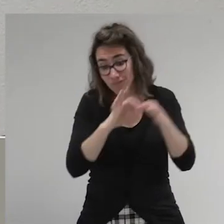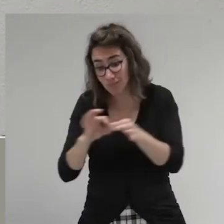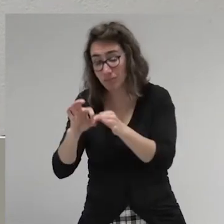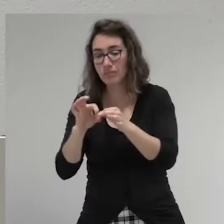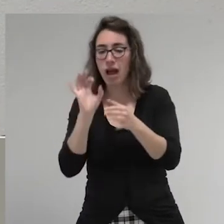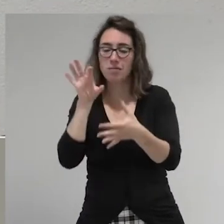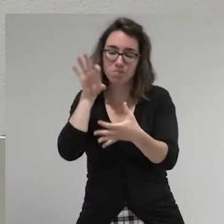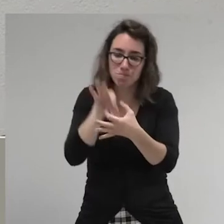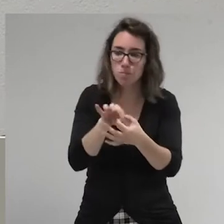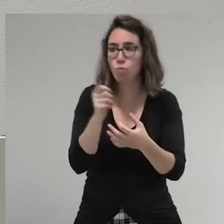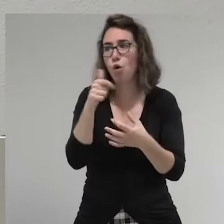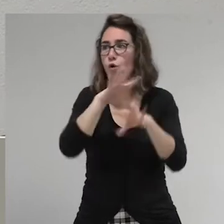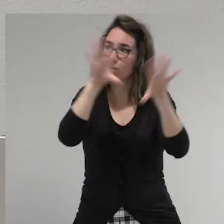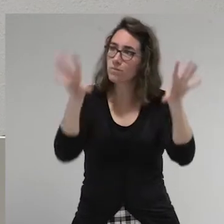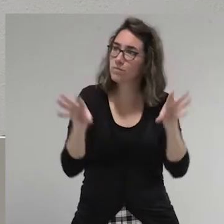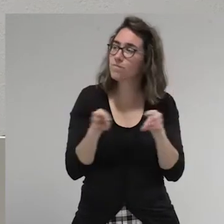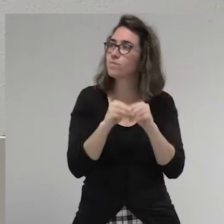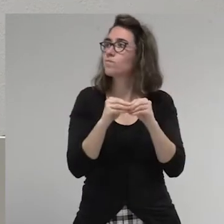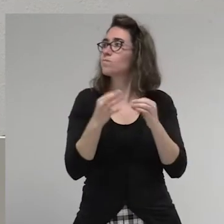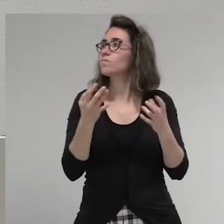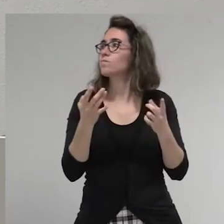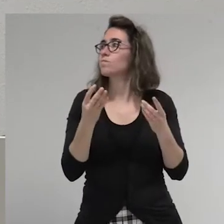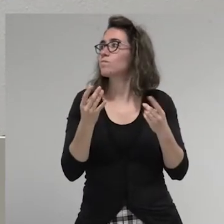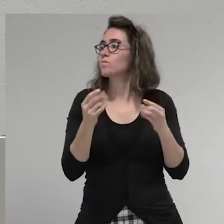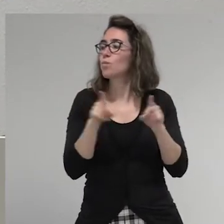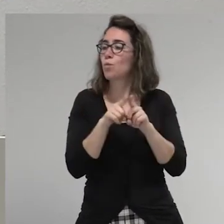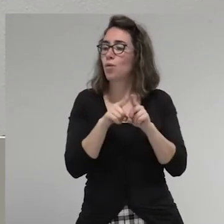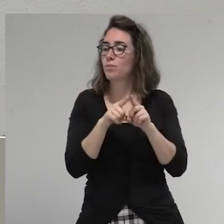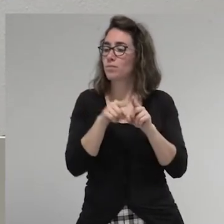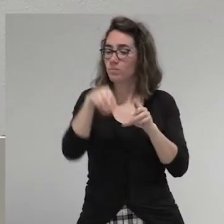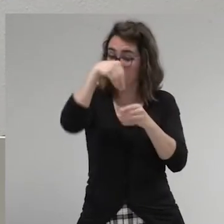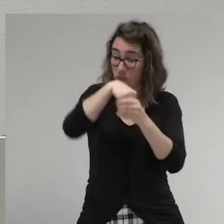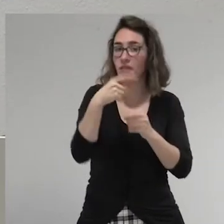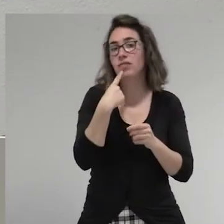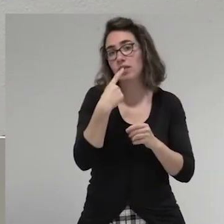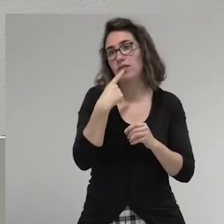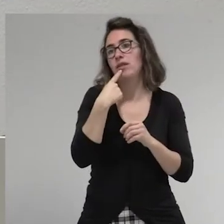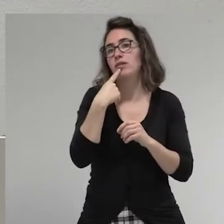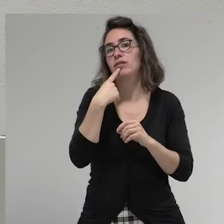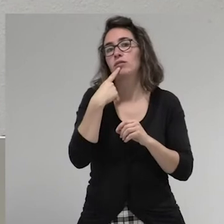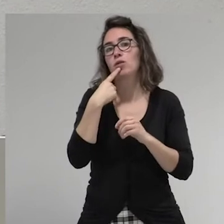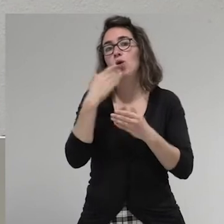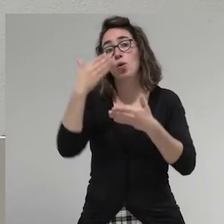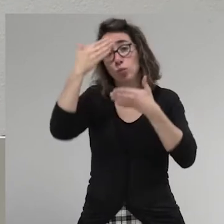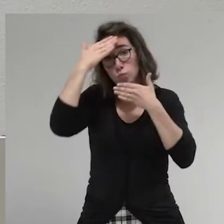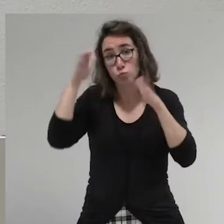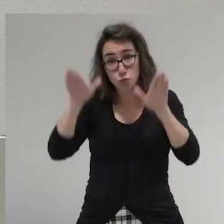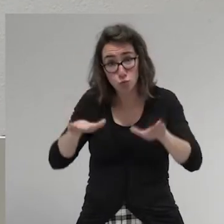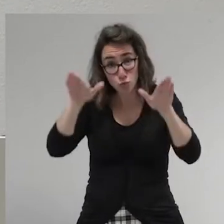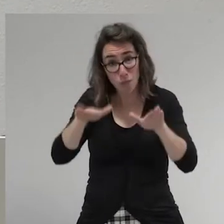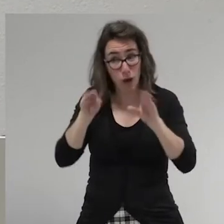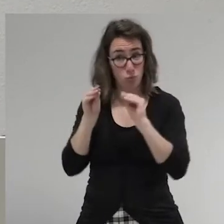digamos, lo que dicen es que en determinadas corrientes de la tradición musulmana pueden